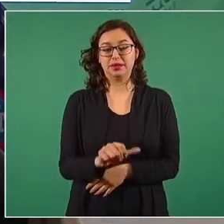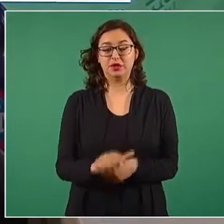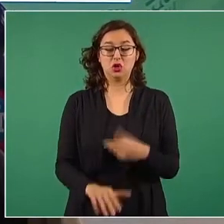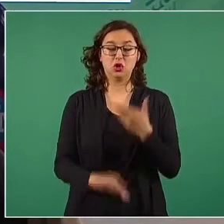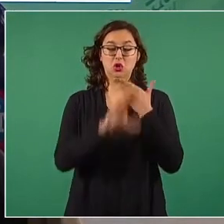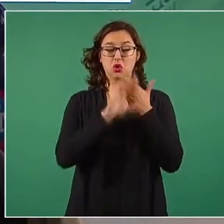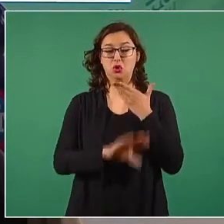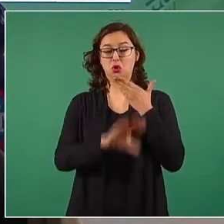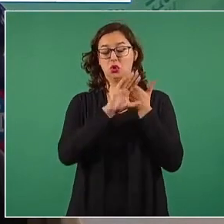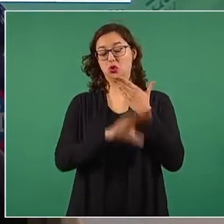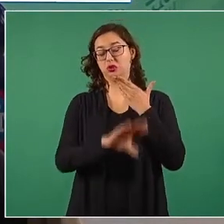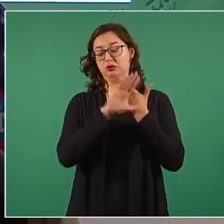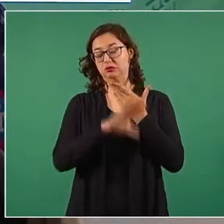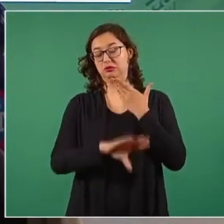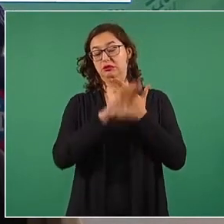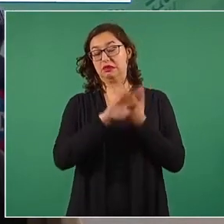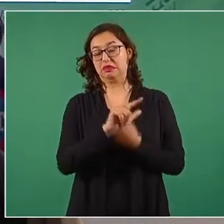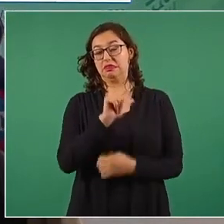17-3.